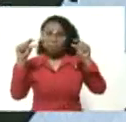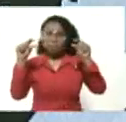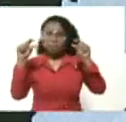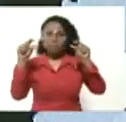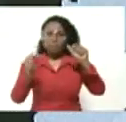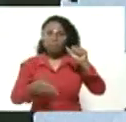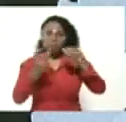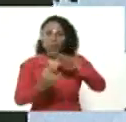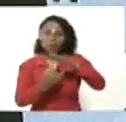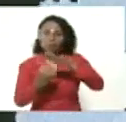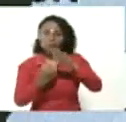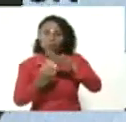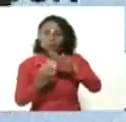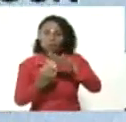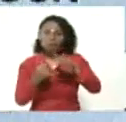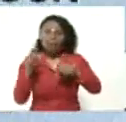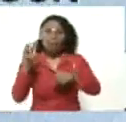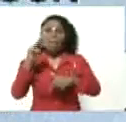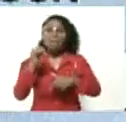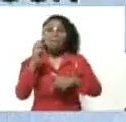de Manolito, el de Mafalda,